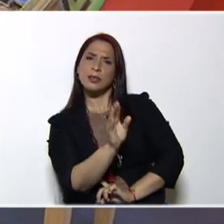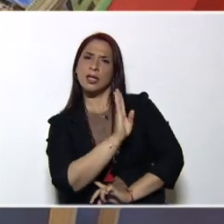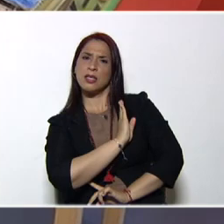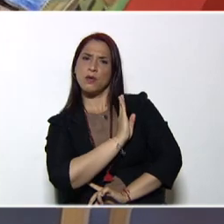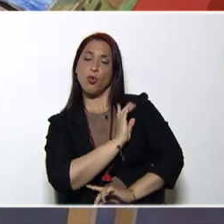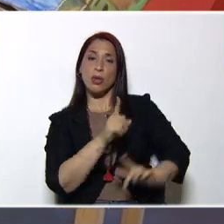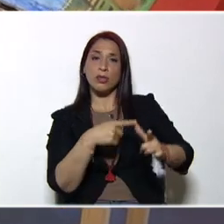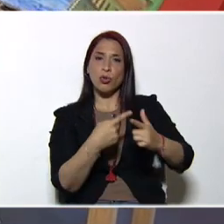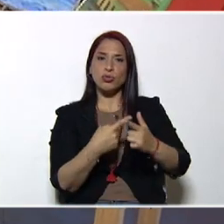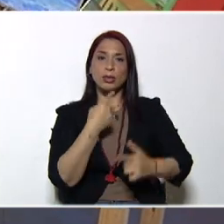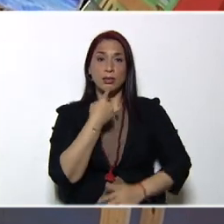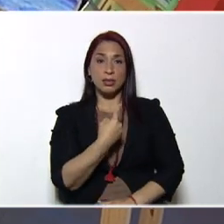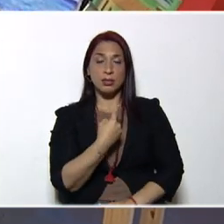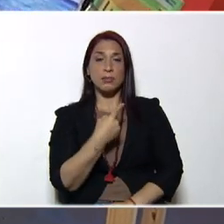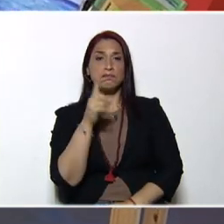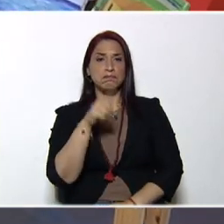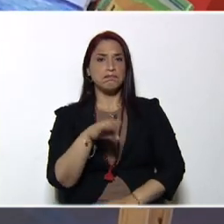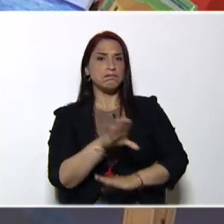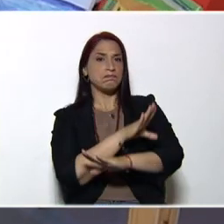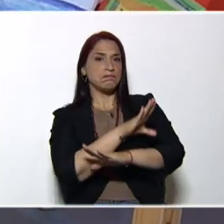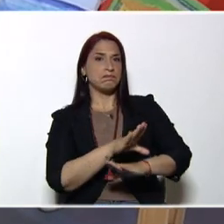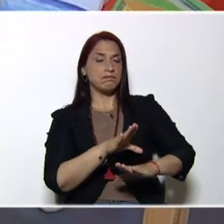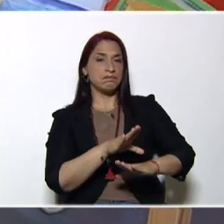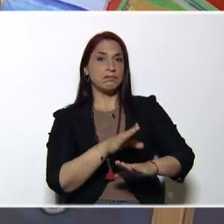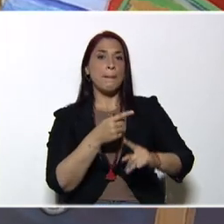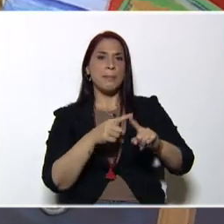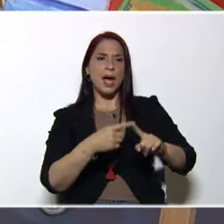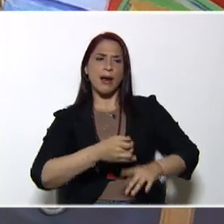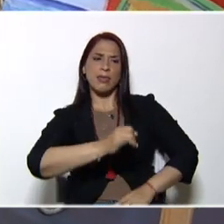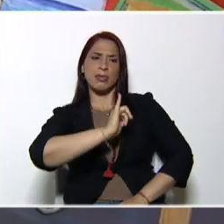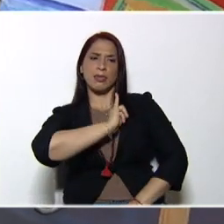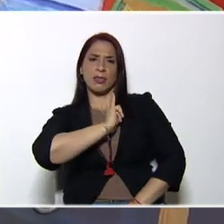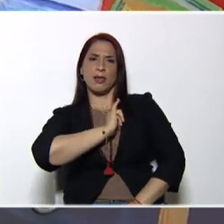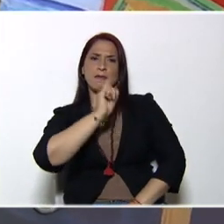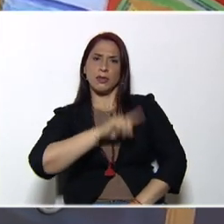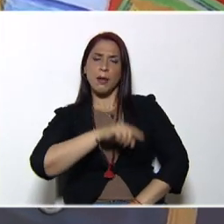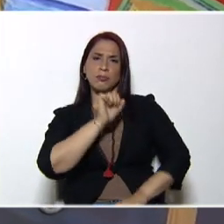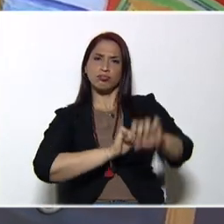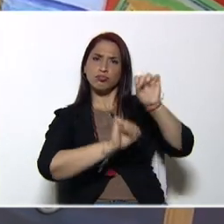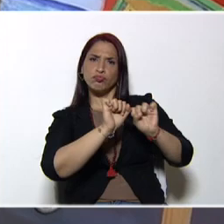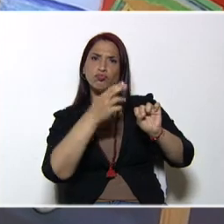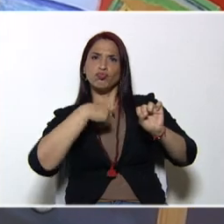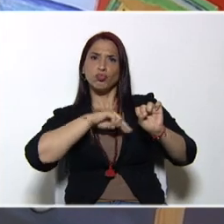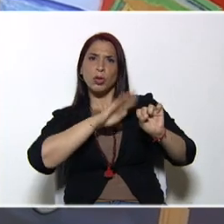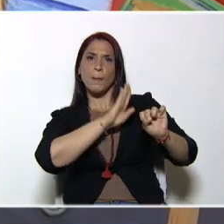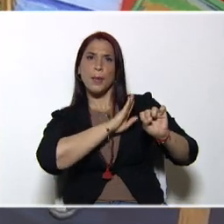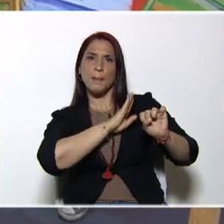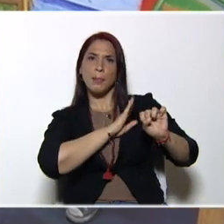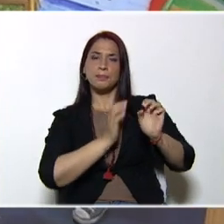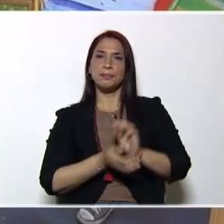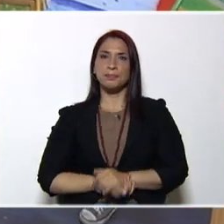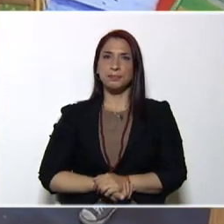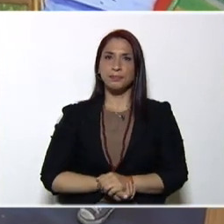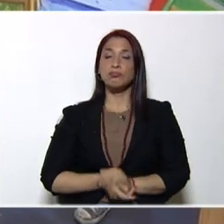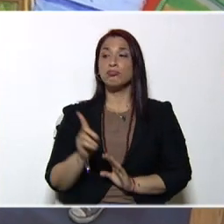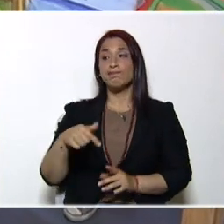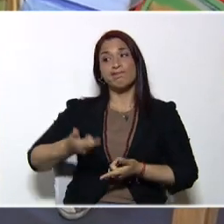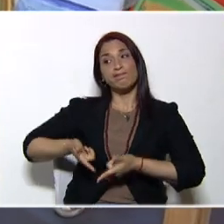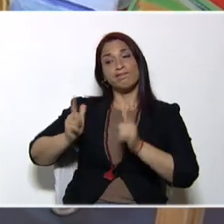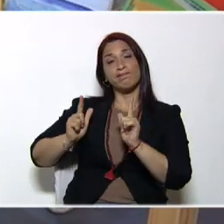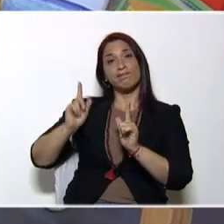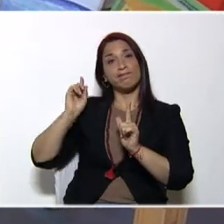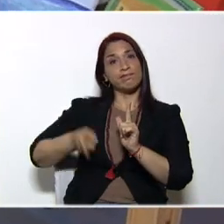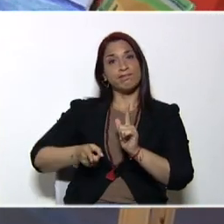fíjense entonces cómo también las canciones sirven para identificarnos y para defender nuestro patrimonio. Así es, más pertinente que nunca.